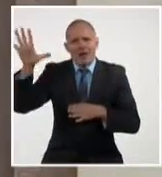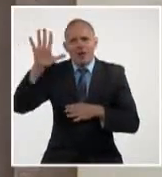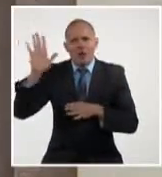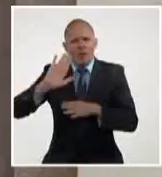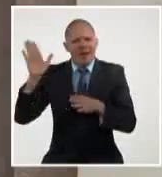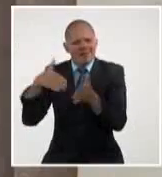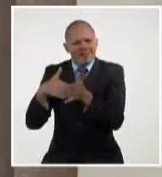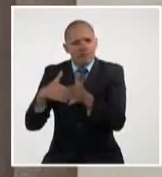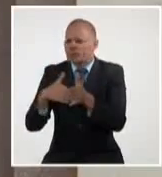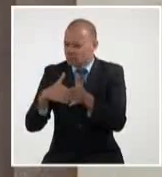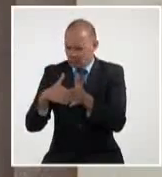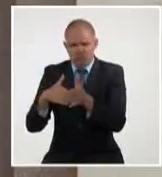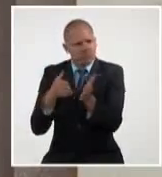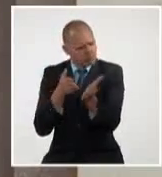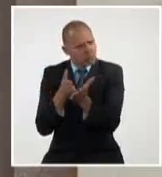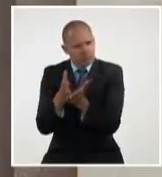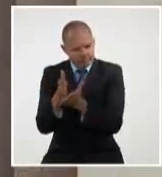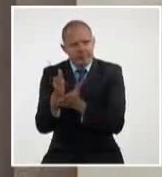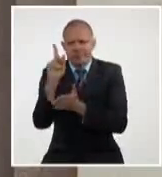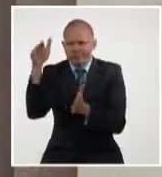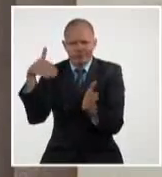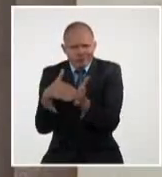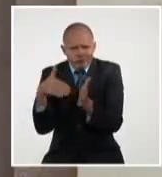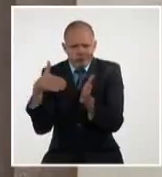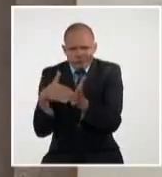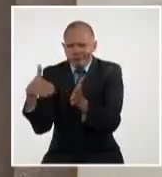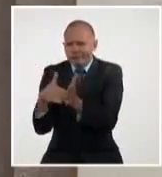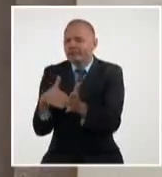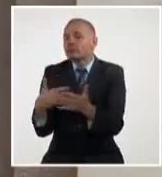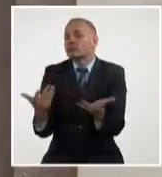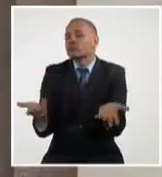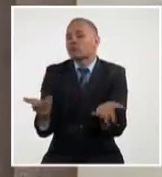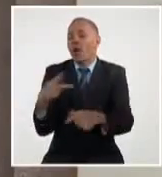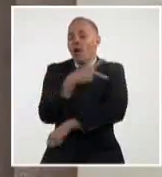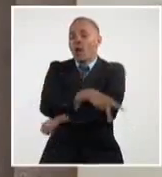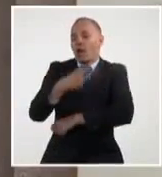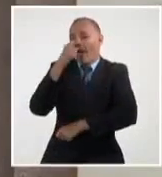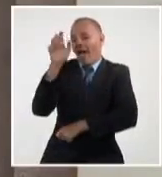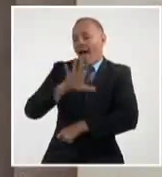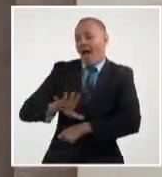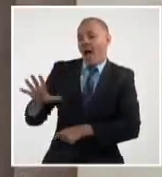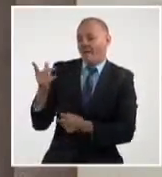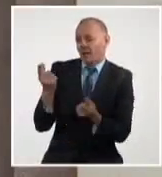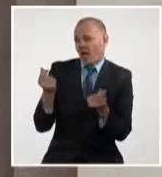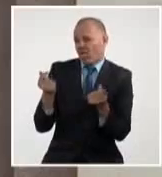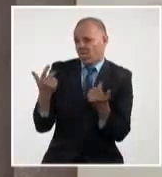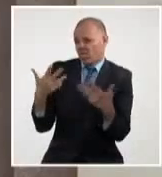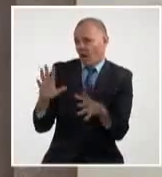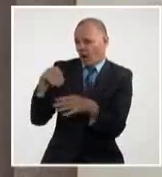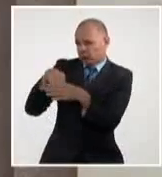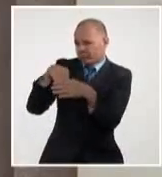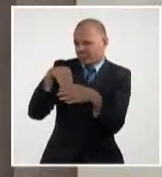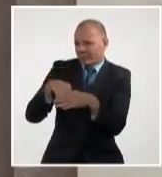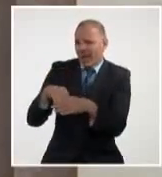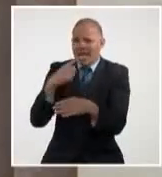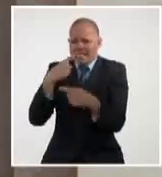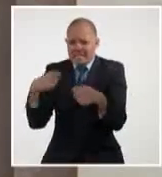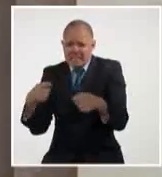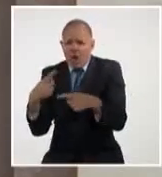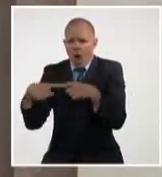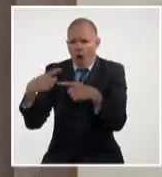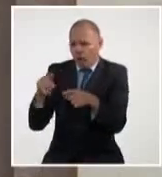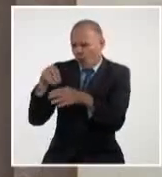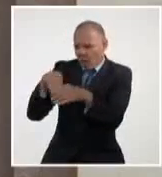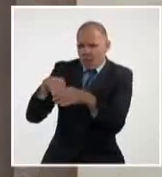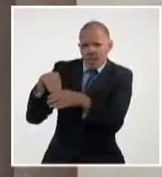sus abundantes y codiciados recursos. Los conflictos armados internos y entre países